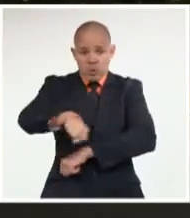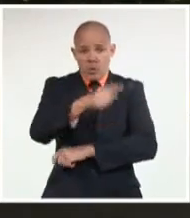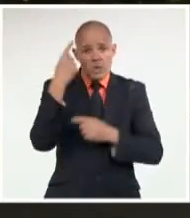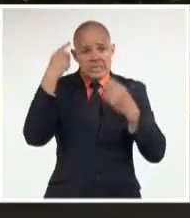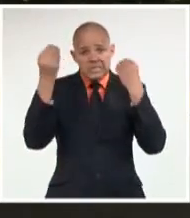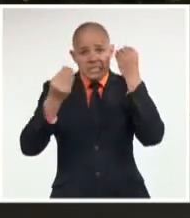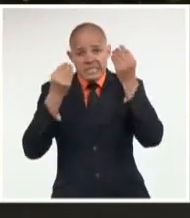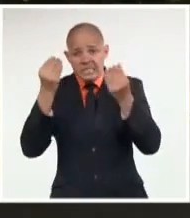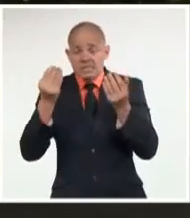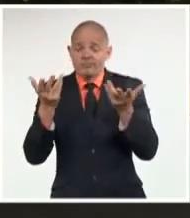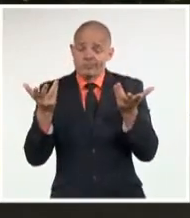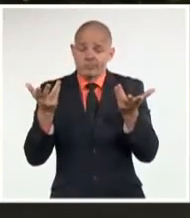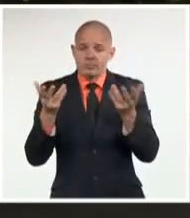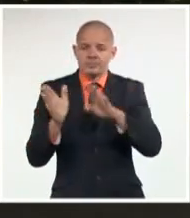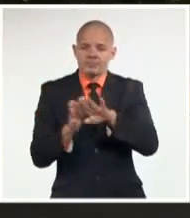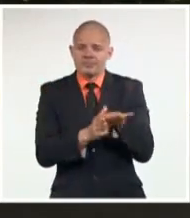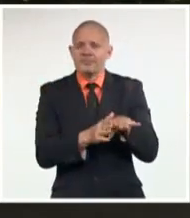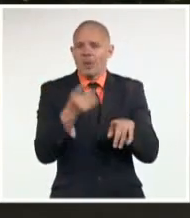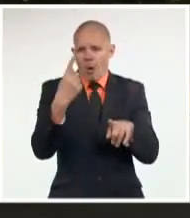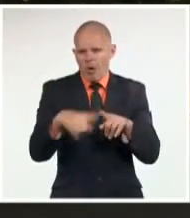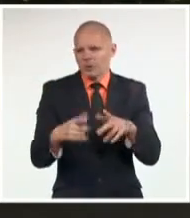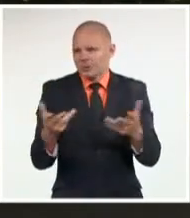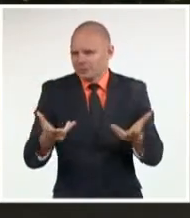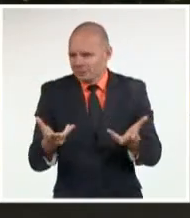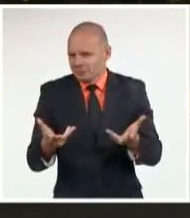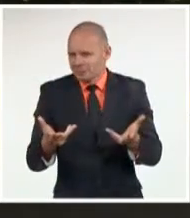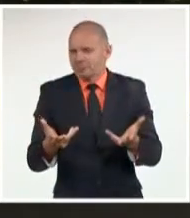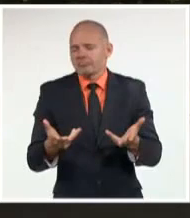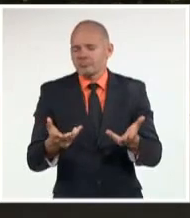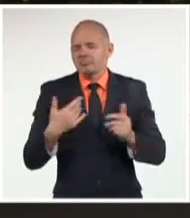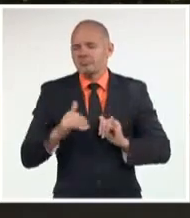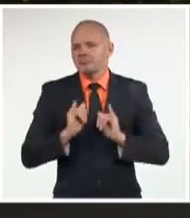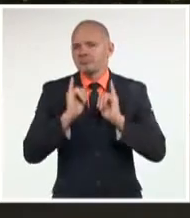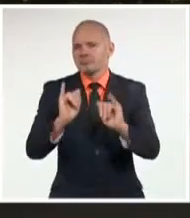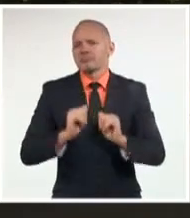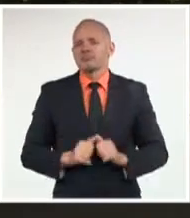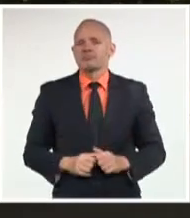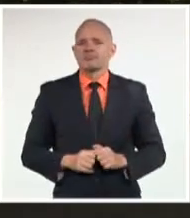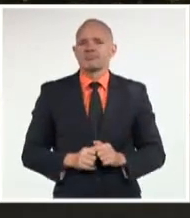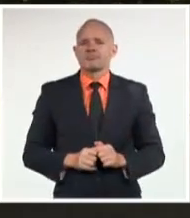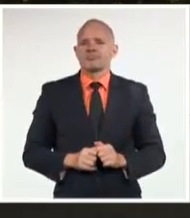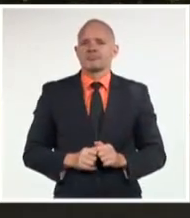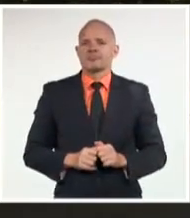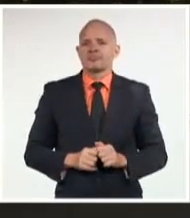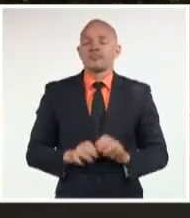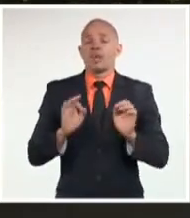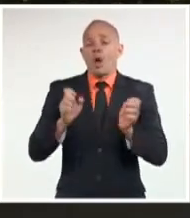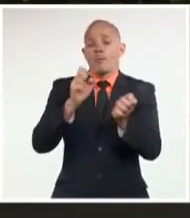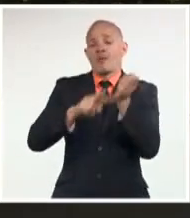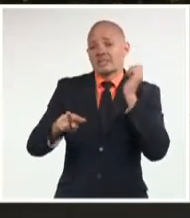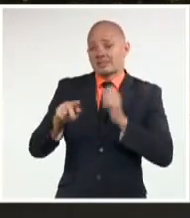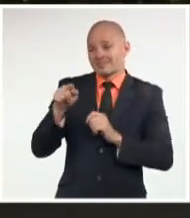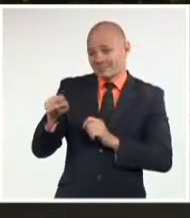de Pinar del Río. Y antes de despedir este contacto informativo, le informo que además que la provincia se encuentra en un